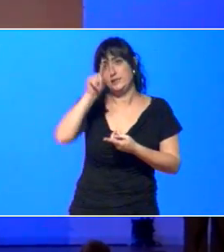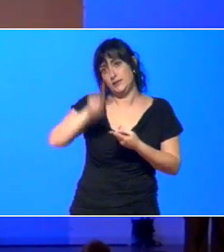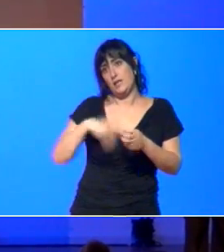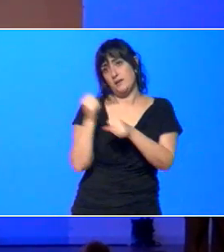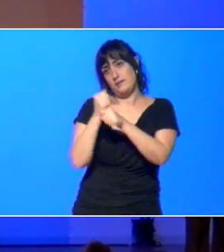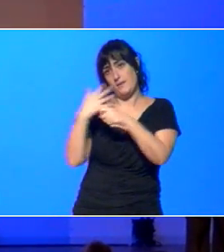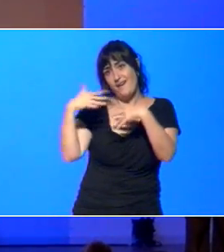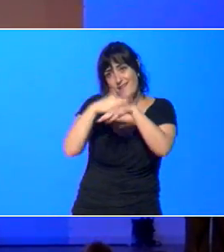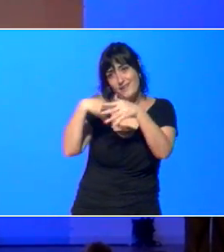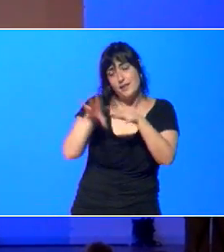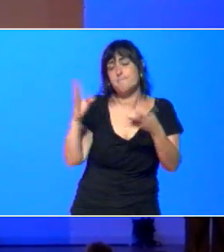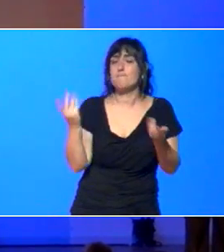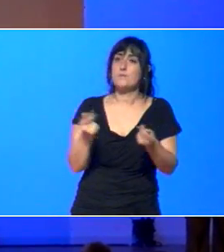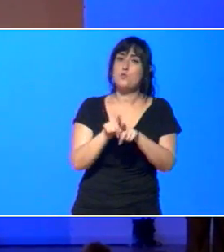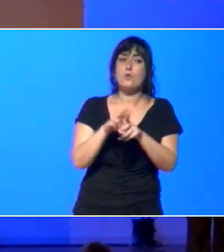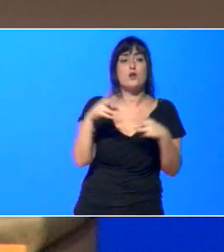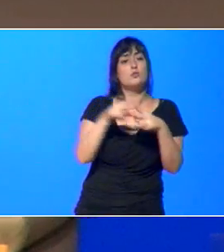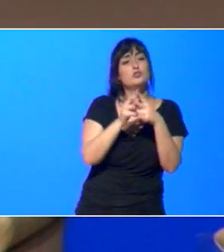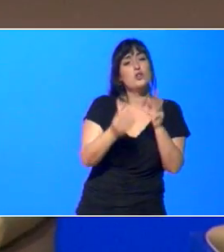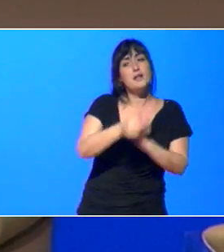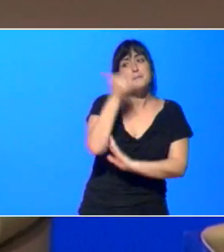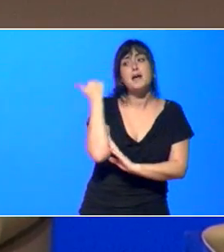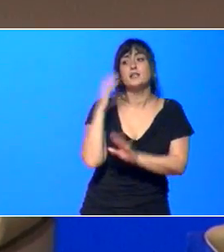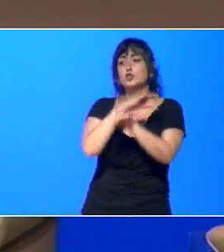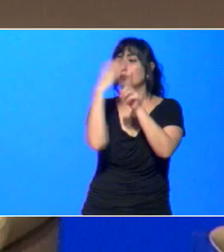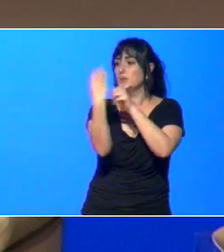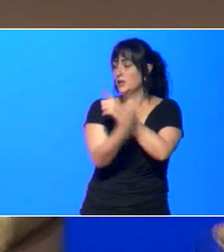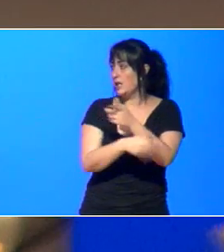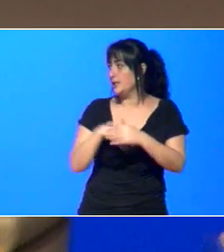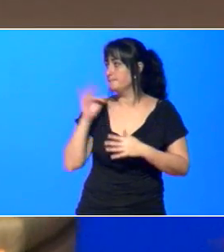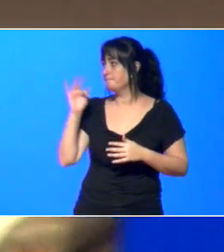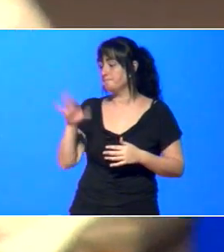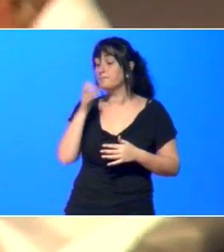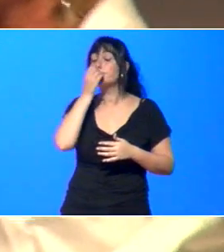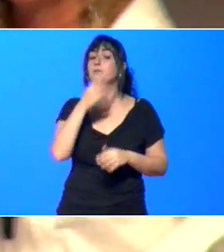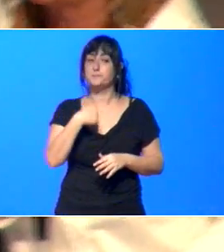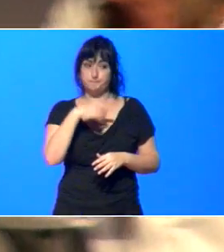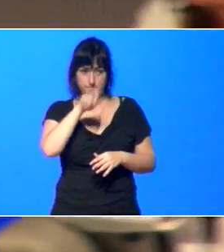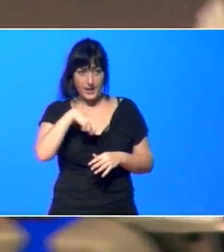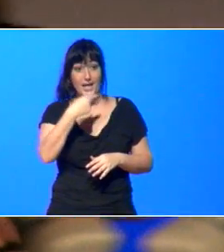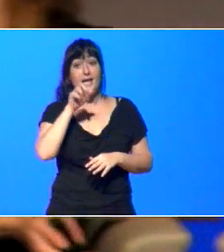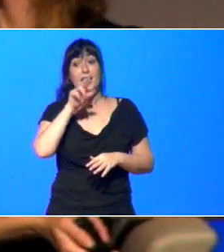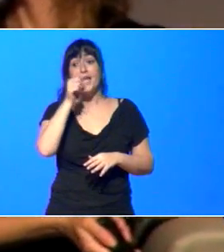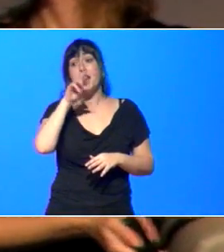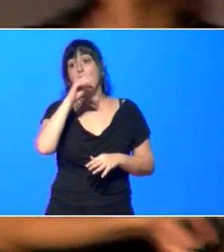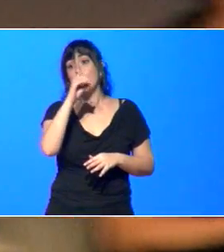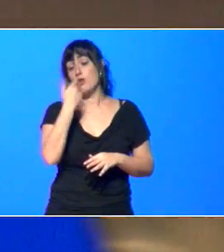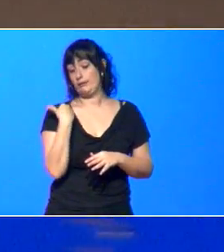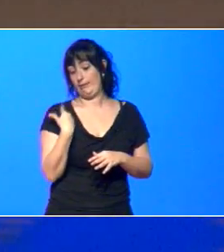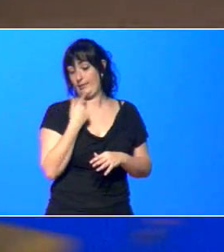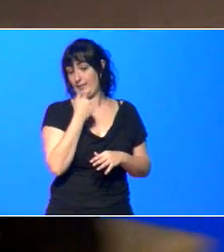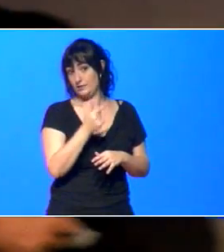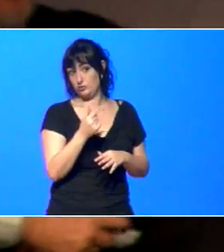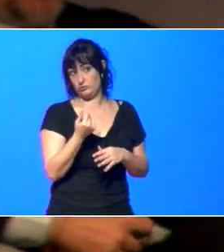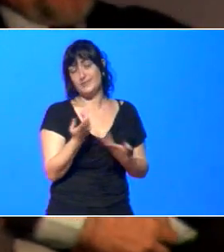más social, más comunitaria. Él ha empezado por ahí. Yo creo un poco también lo que ha dicho Gerardo hace un momento, y es que hay que